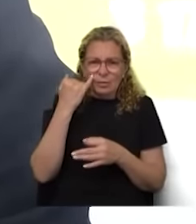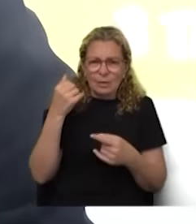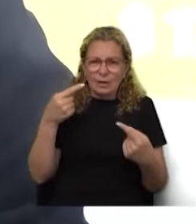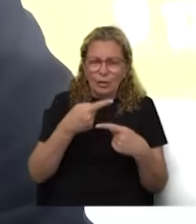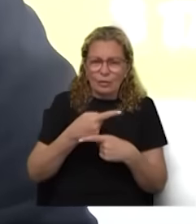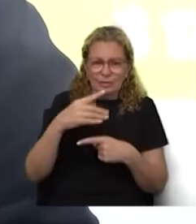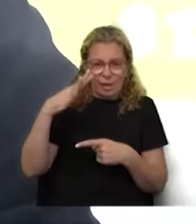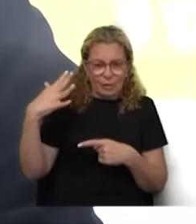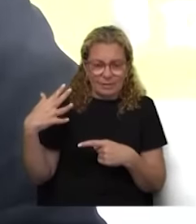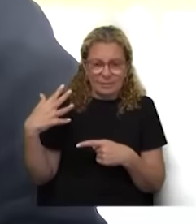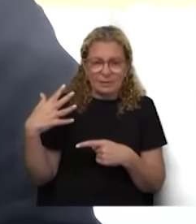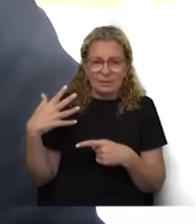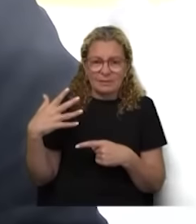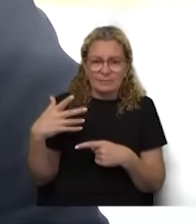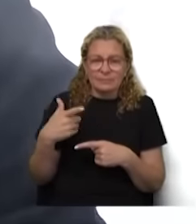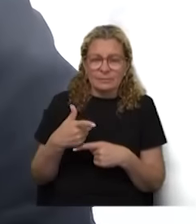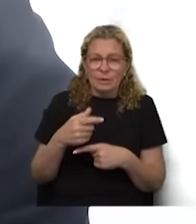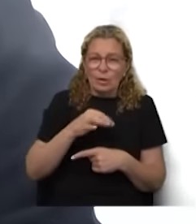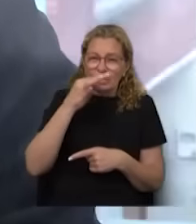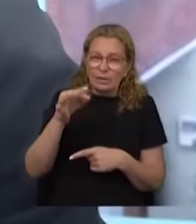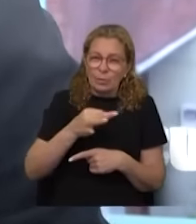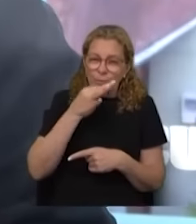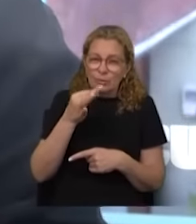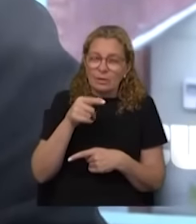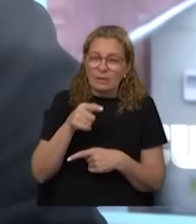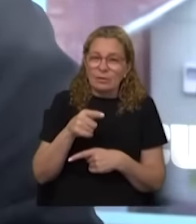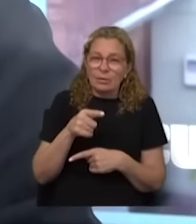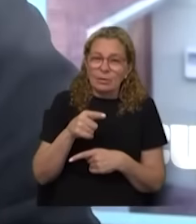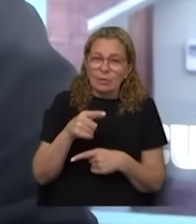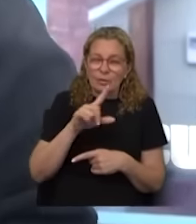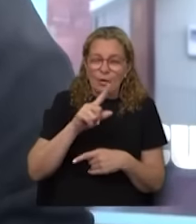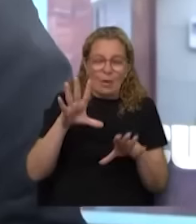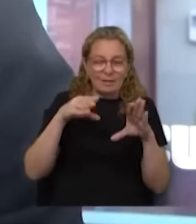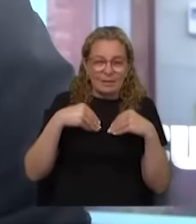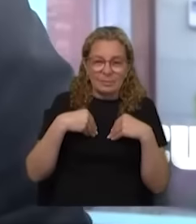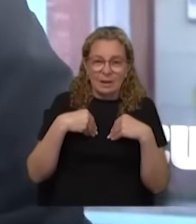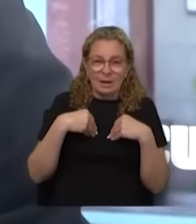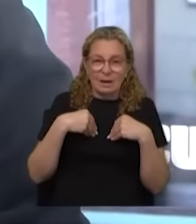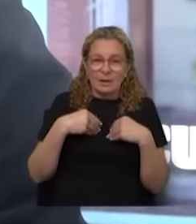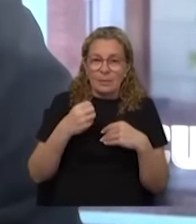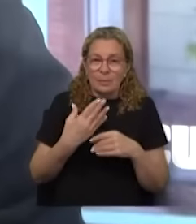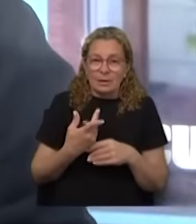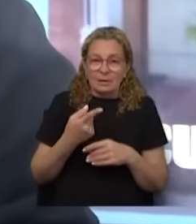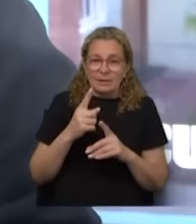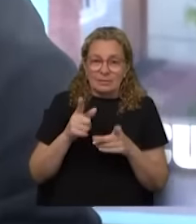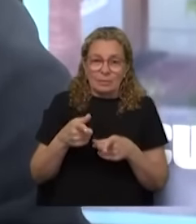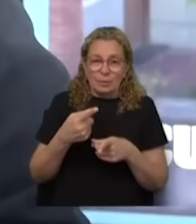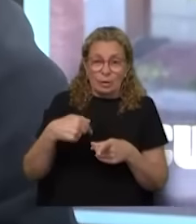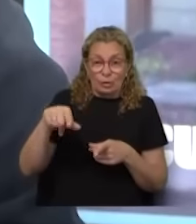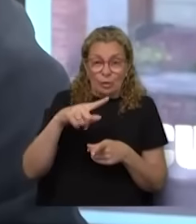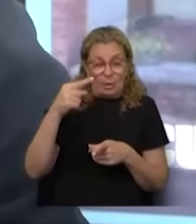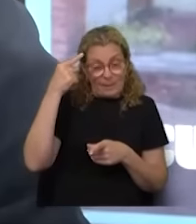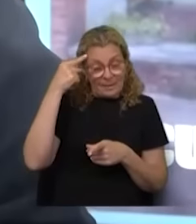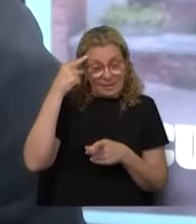adolescentes eh Son son discursos que tendrían que ser totalmente rechazados por la doctrina y también sobre todo